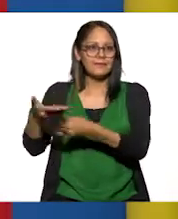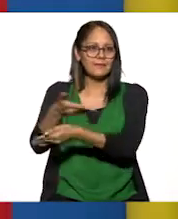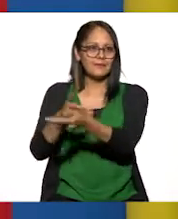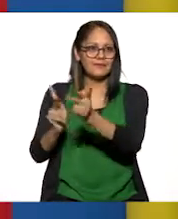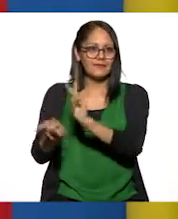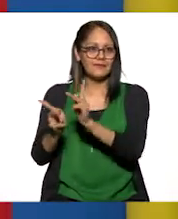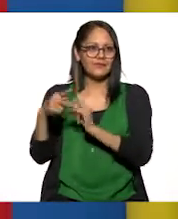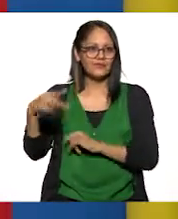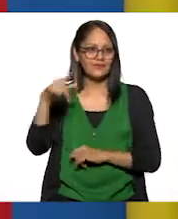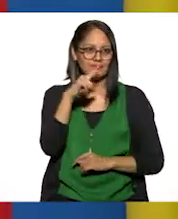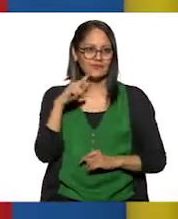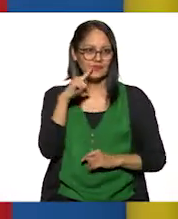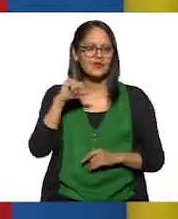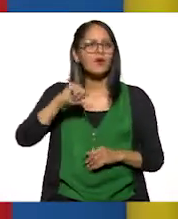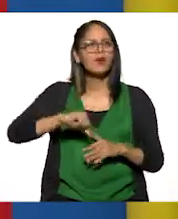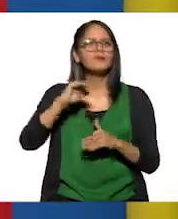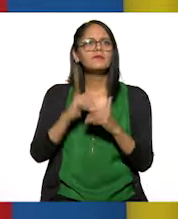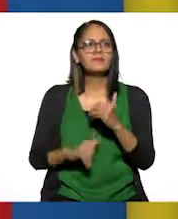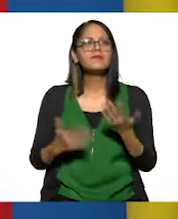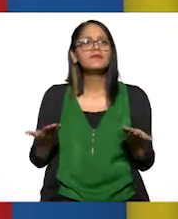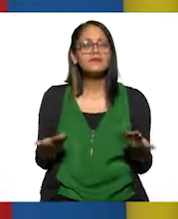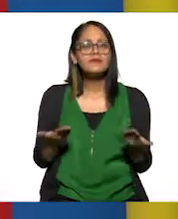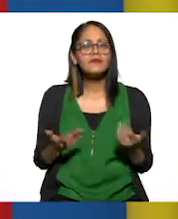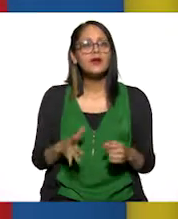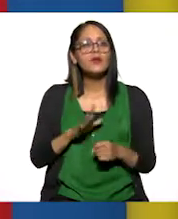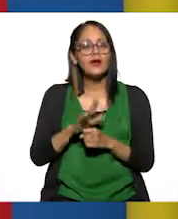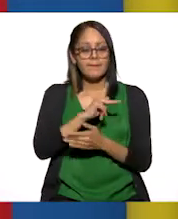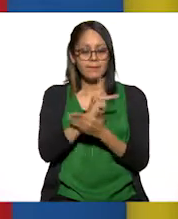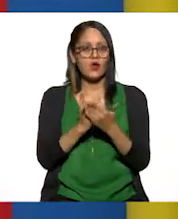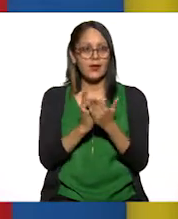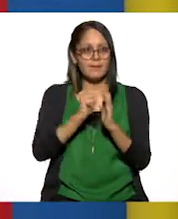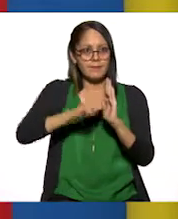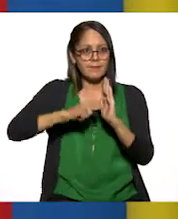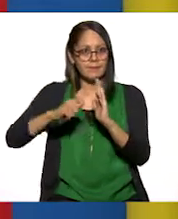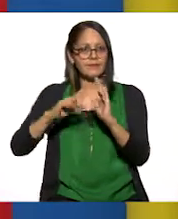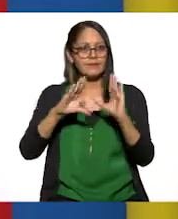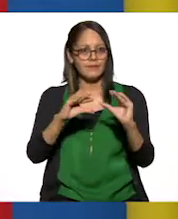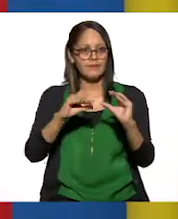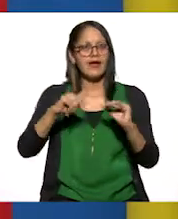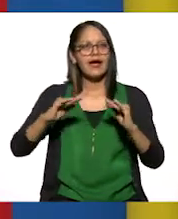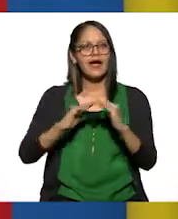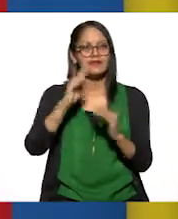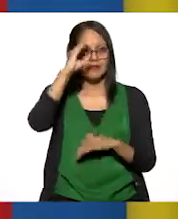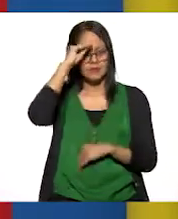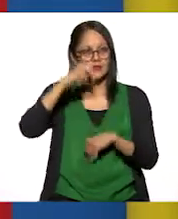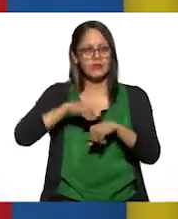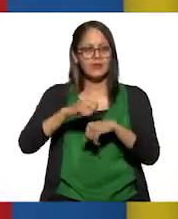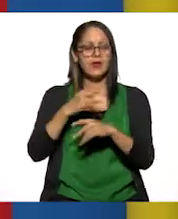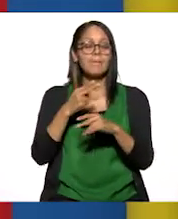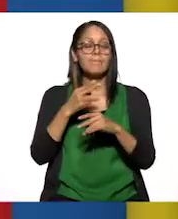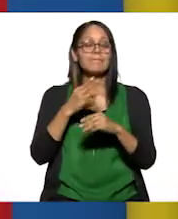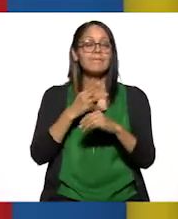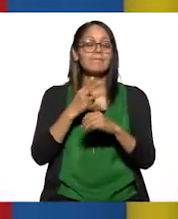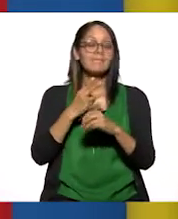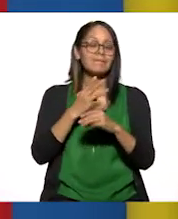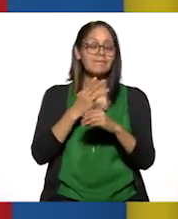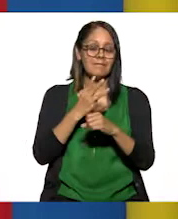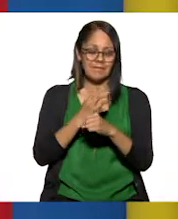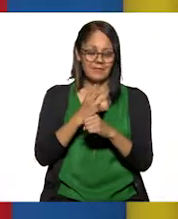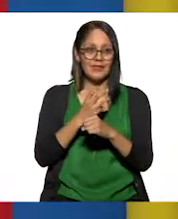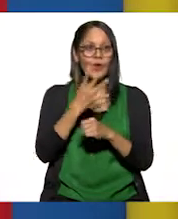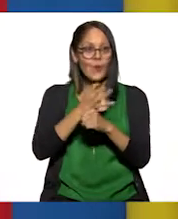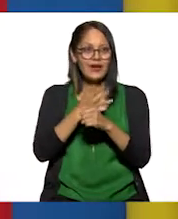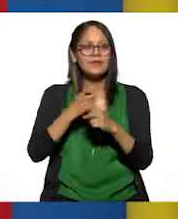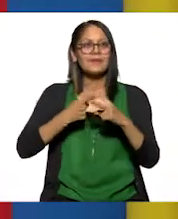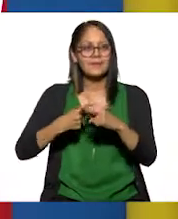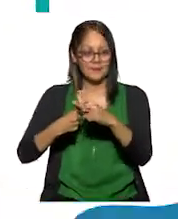materna. Por hoy hemos terminado con la programación de Aprende en Casa, de matemáticas de cuarto grado, y espero que lo hayan disfrutado